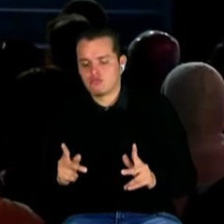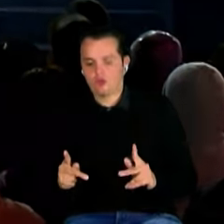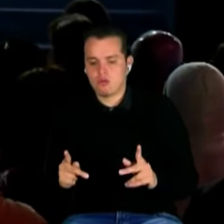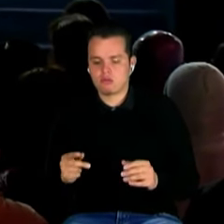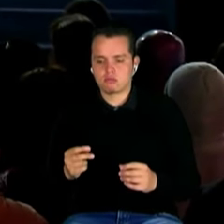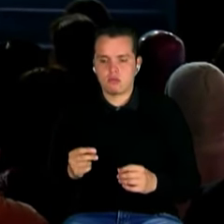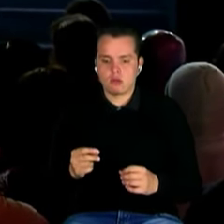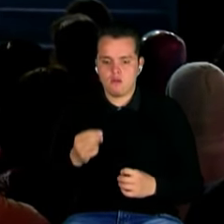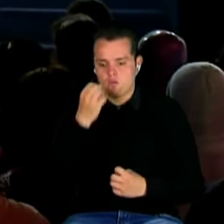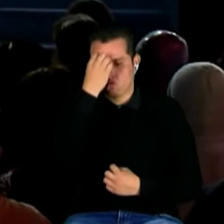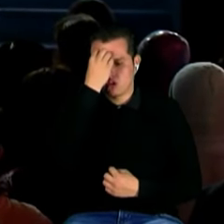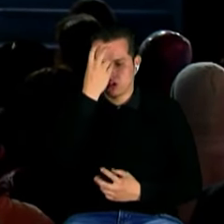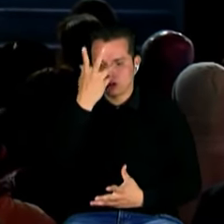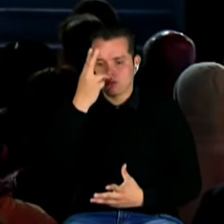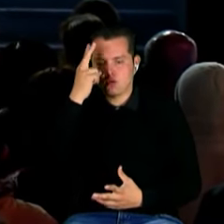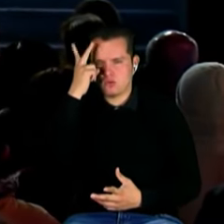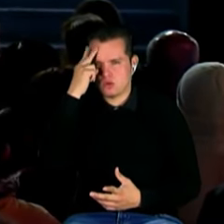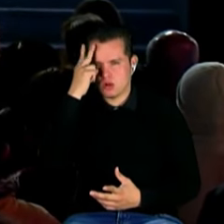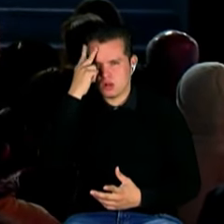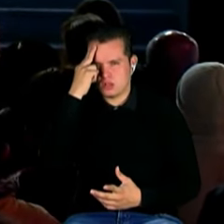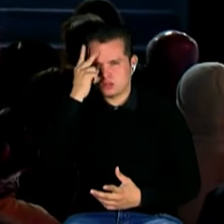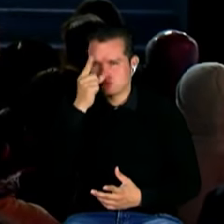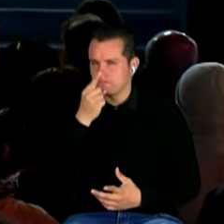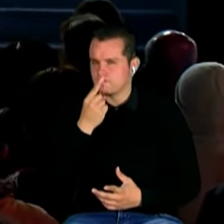él obedecía por alguna razón más,